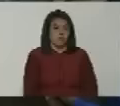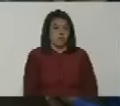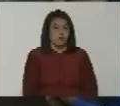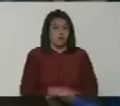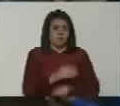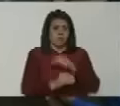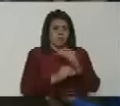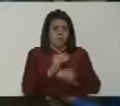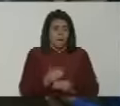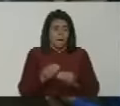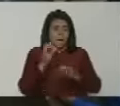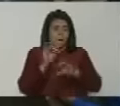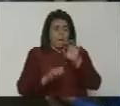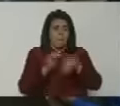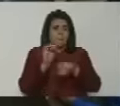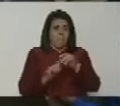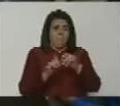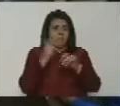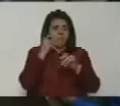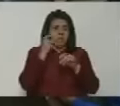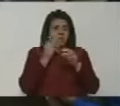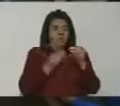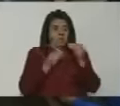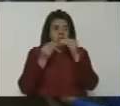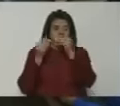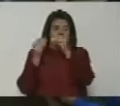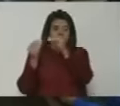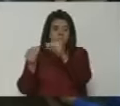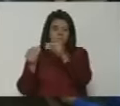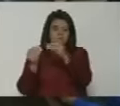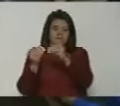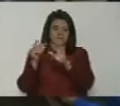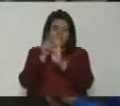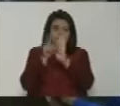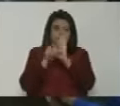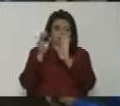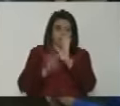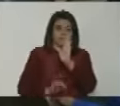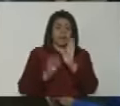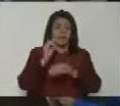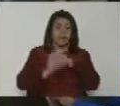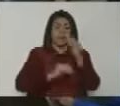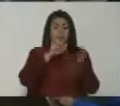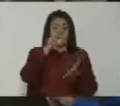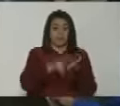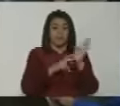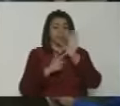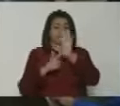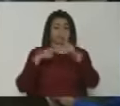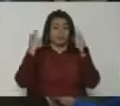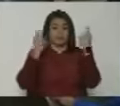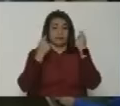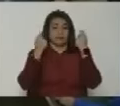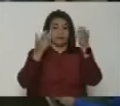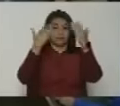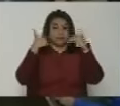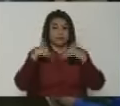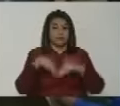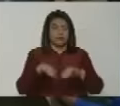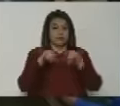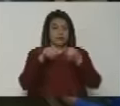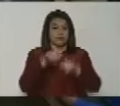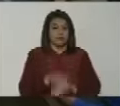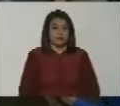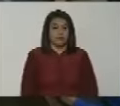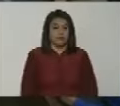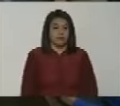Sírvase, por favor, ciudadana secretaria, en consecuencia, a remitirlo a la Gaceta Oficial a los fines de su publicación. Siguiente punto del orden